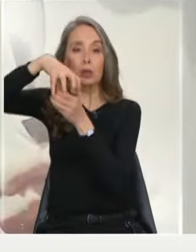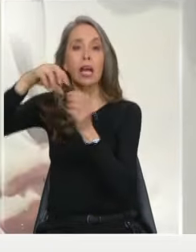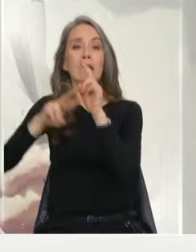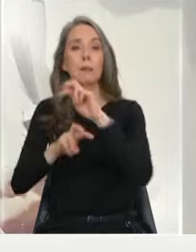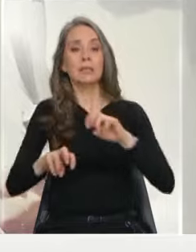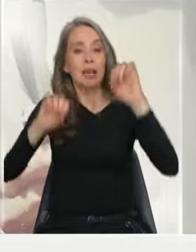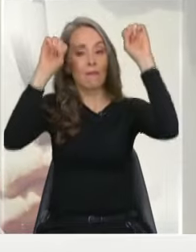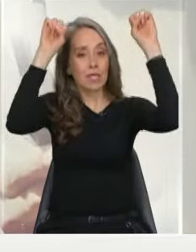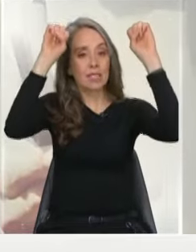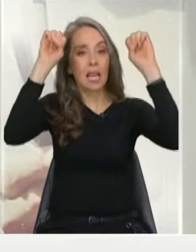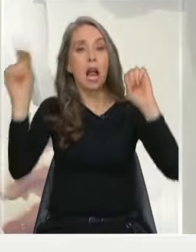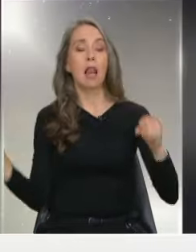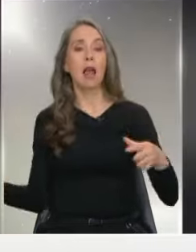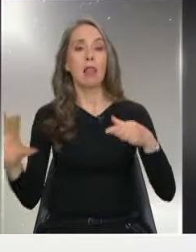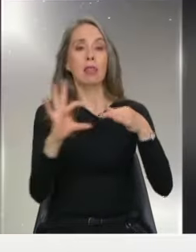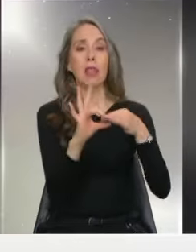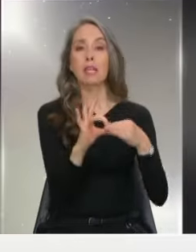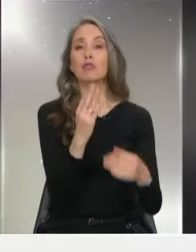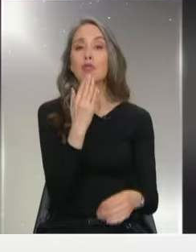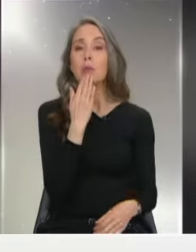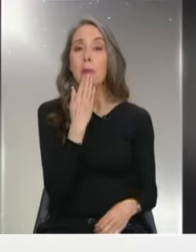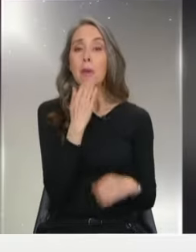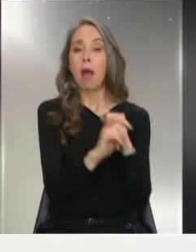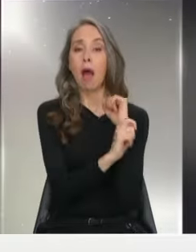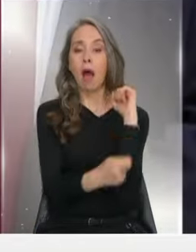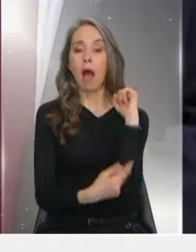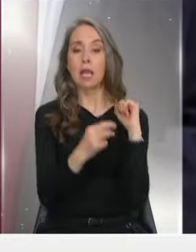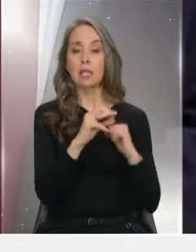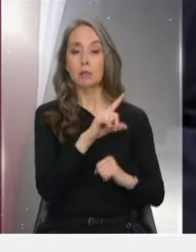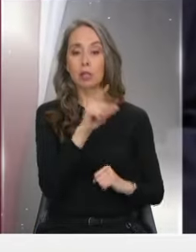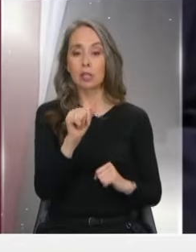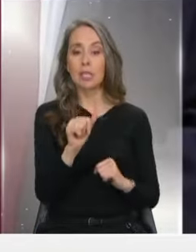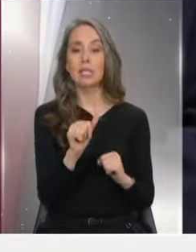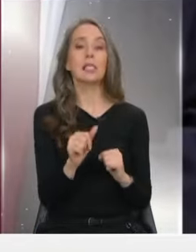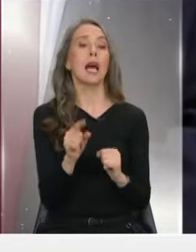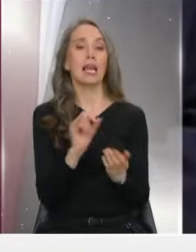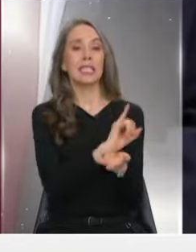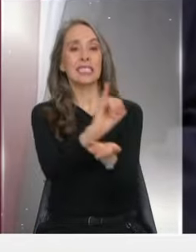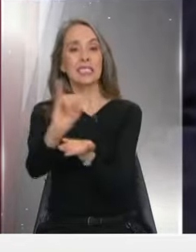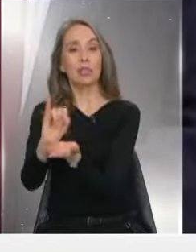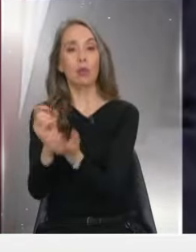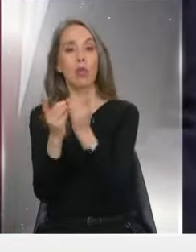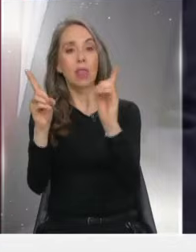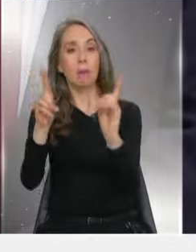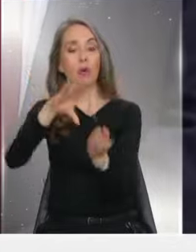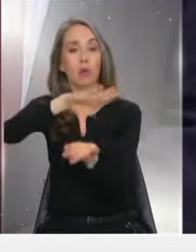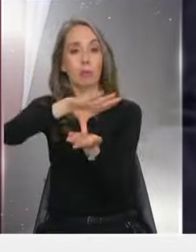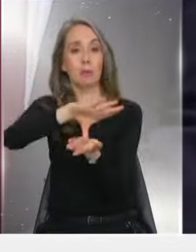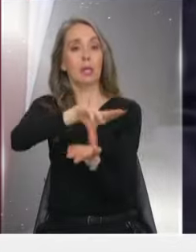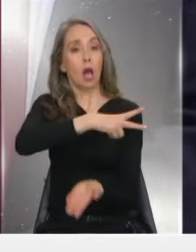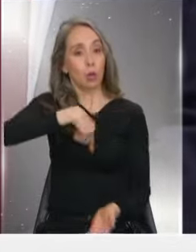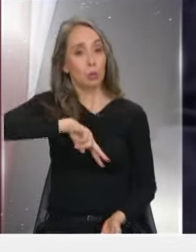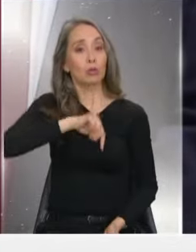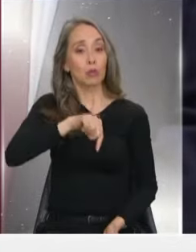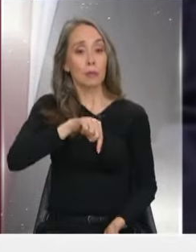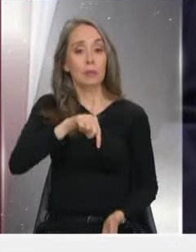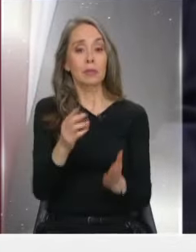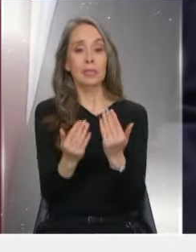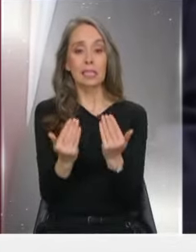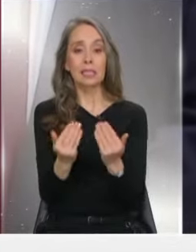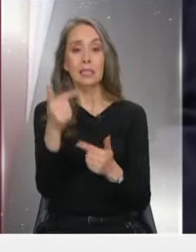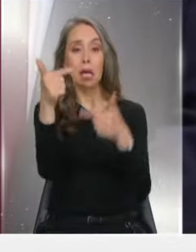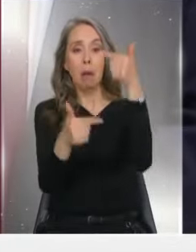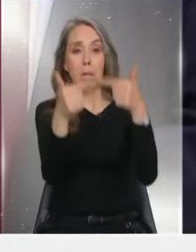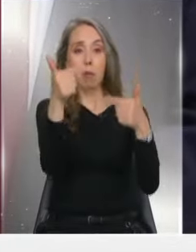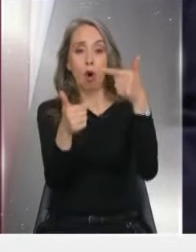Fiscalía. Y también los nexos con el abogado Luis Hermosilla. Las instituciones democráticas de nuestro país requieren que la